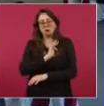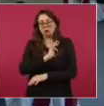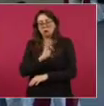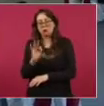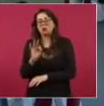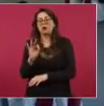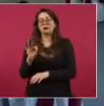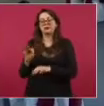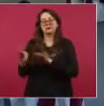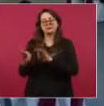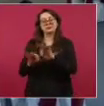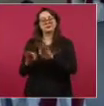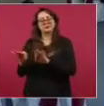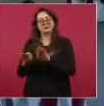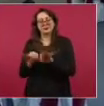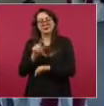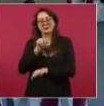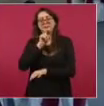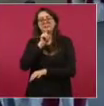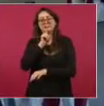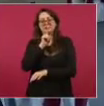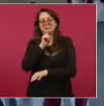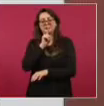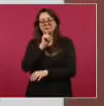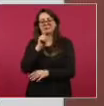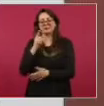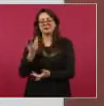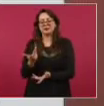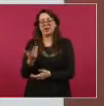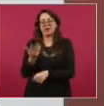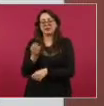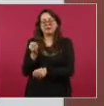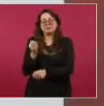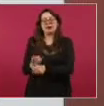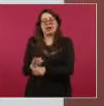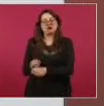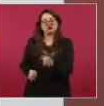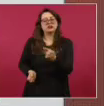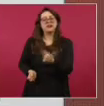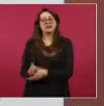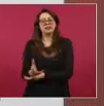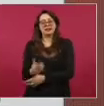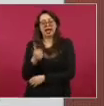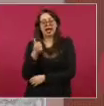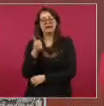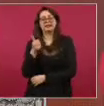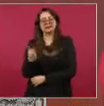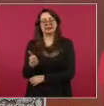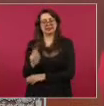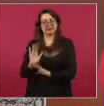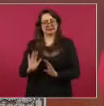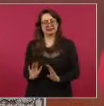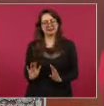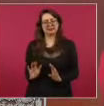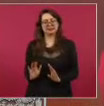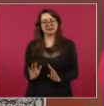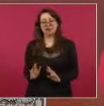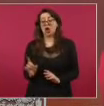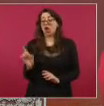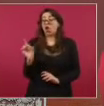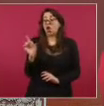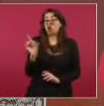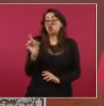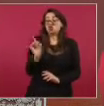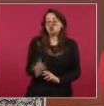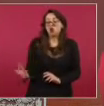deberán suspenderse, decía el reglamento, a las 6 de la tarde. Todos los domingos y 21